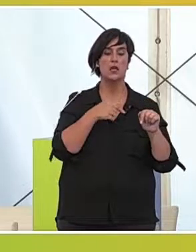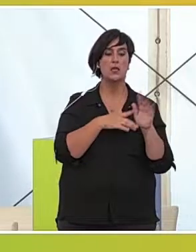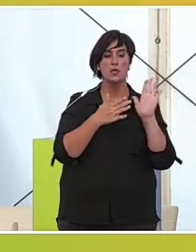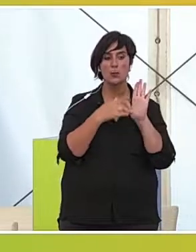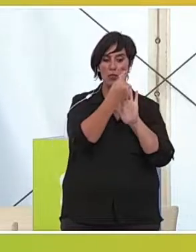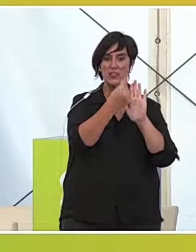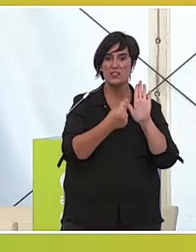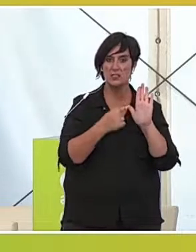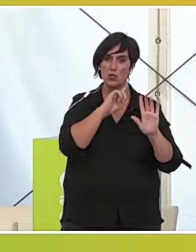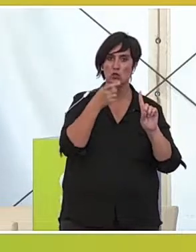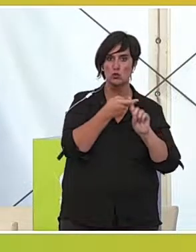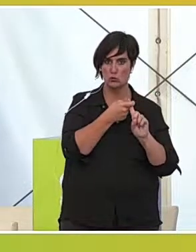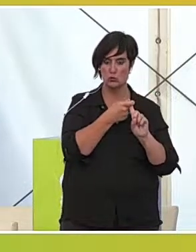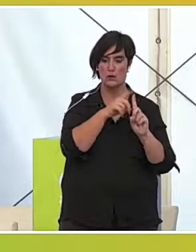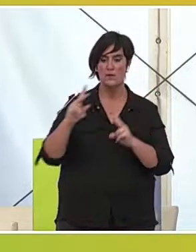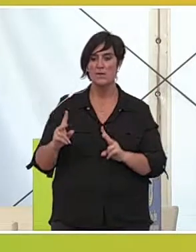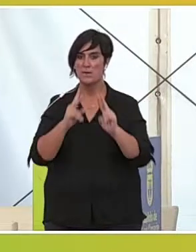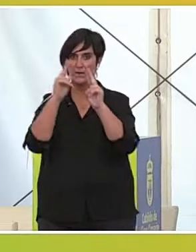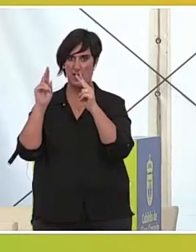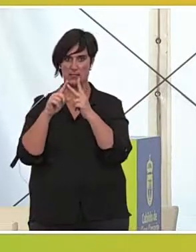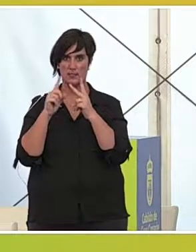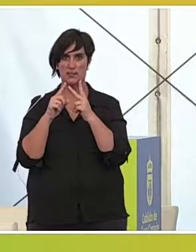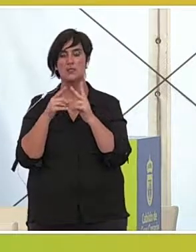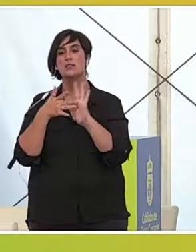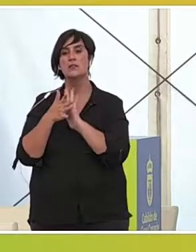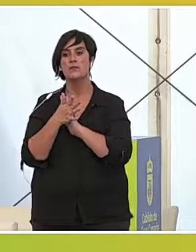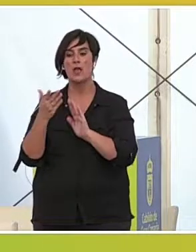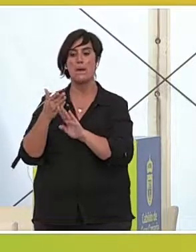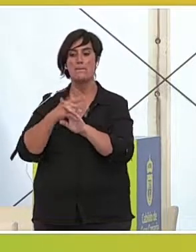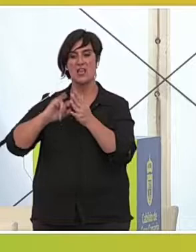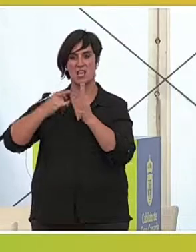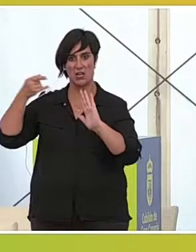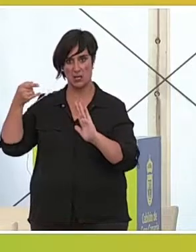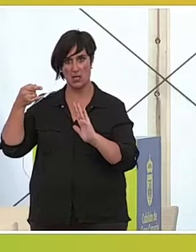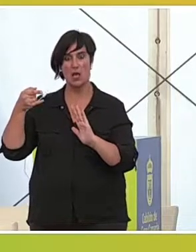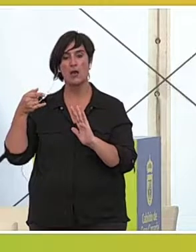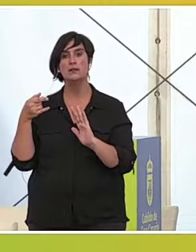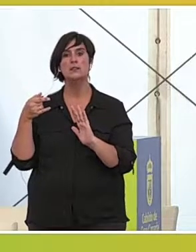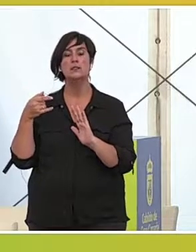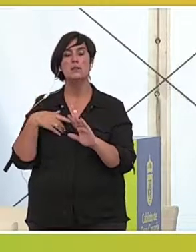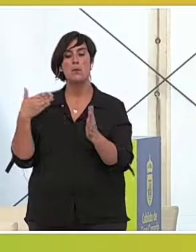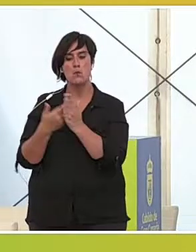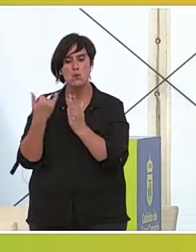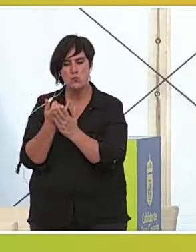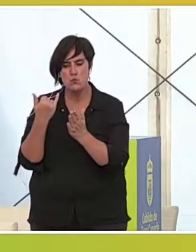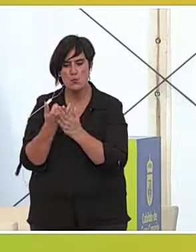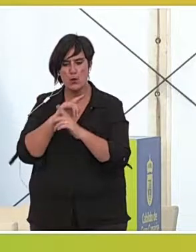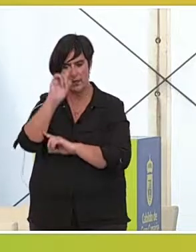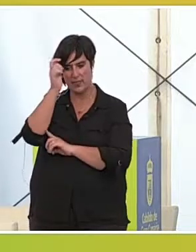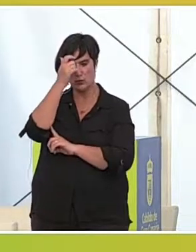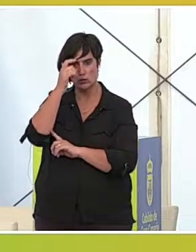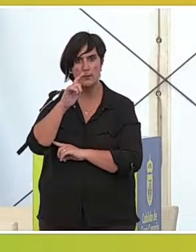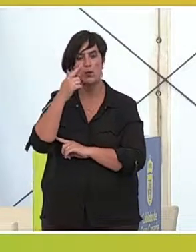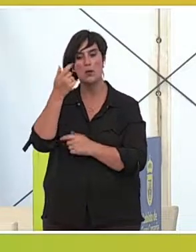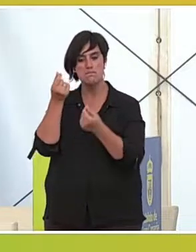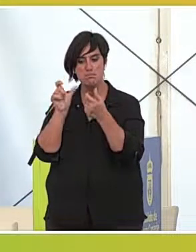la solución. La segunda fase es tema de preingeniería y pruebas de concepto. Los importes